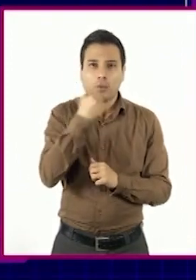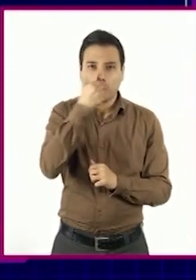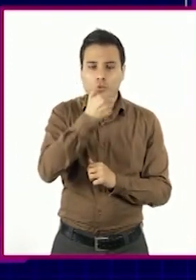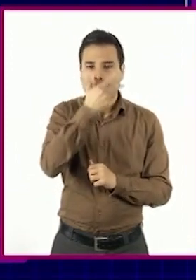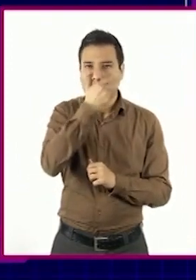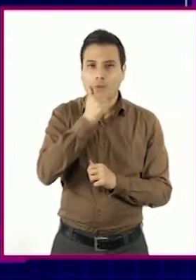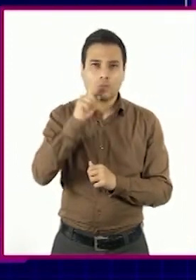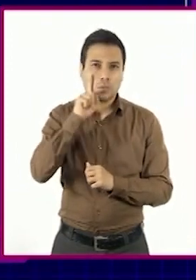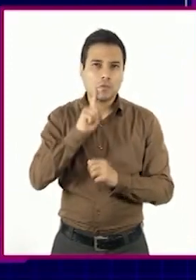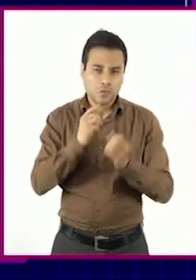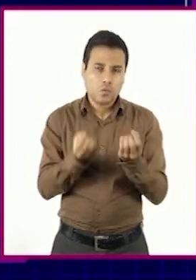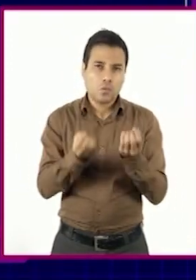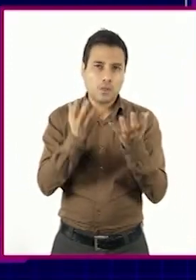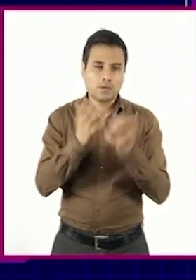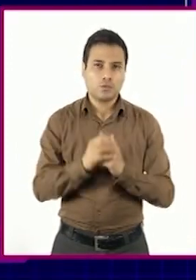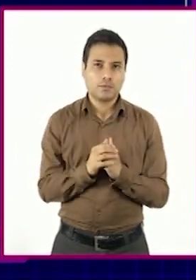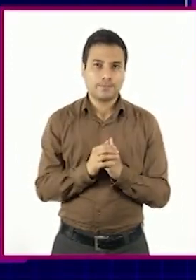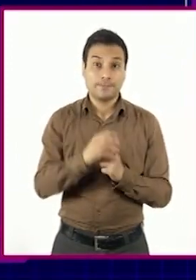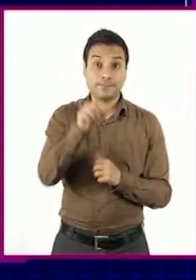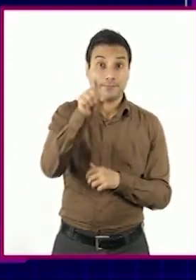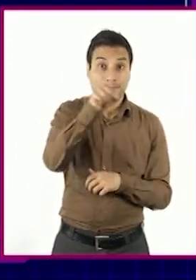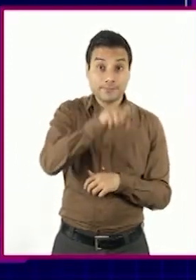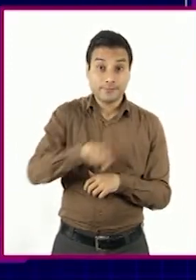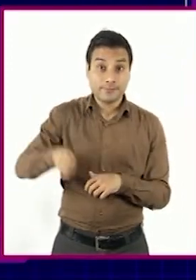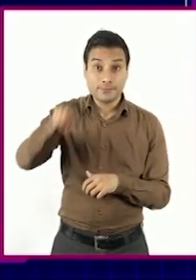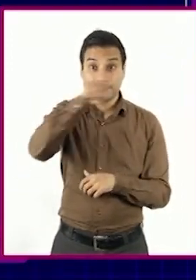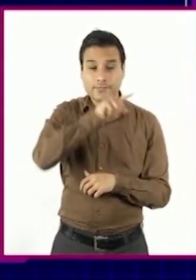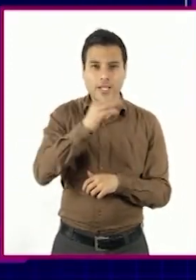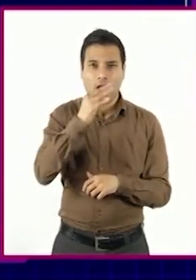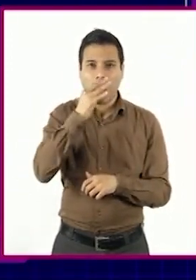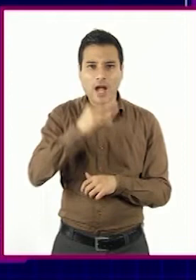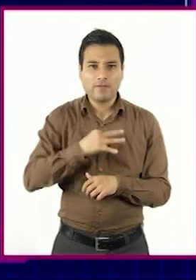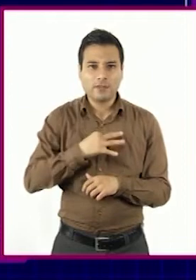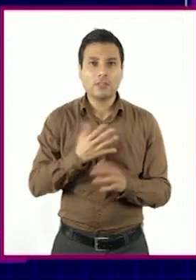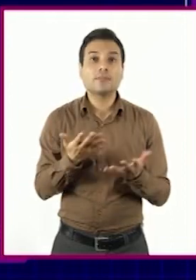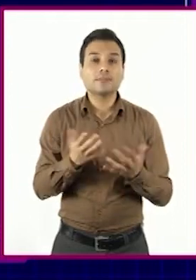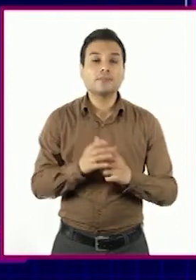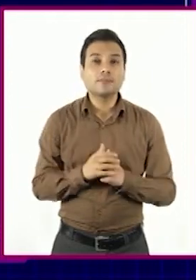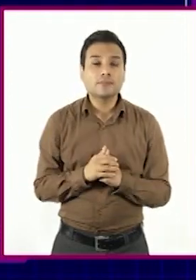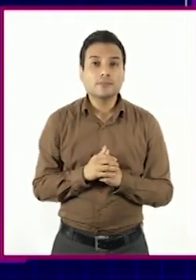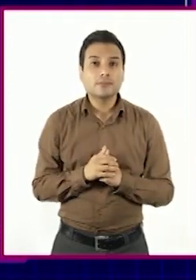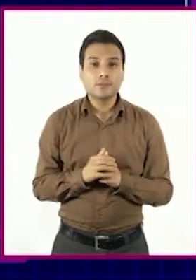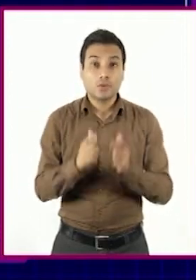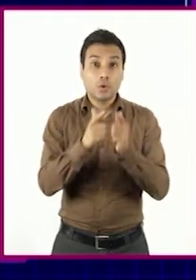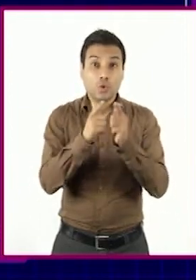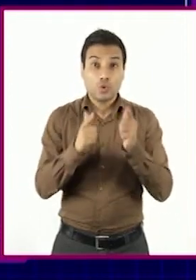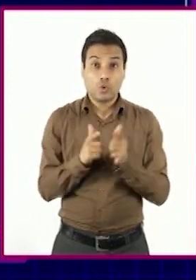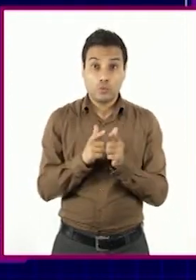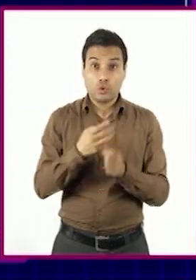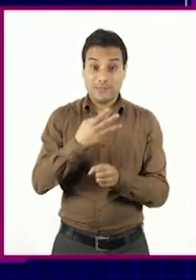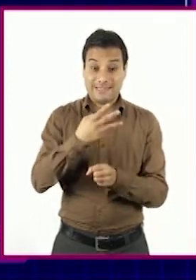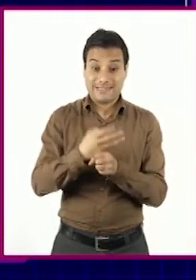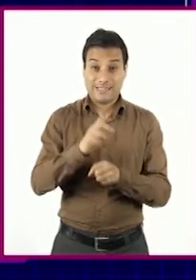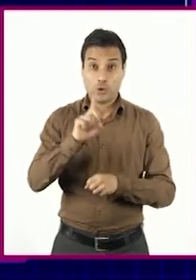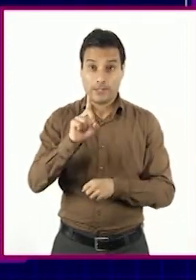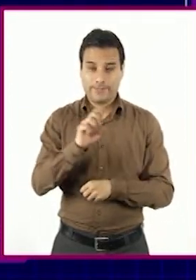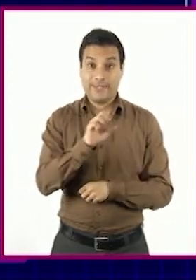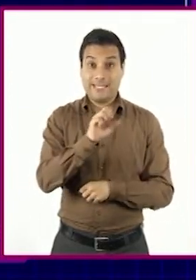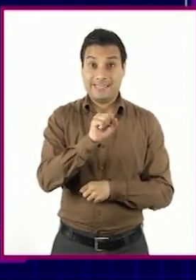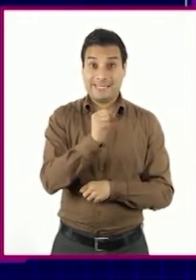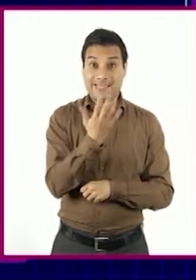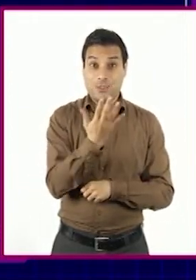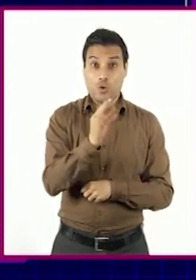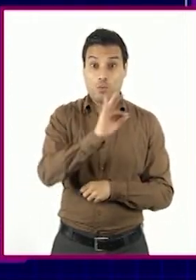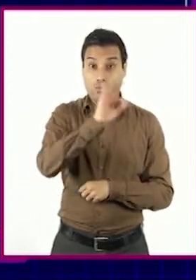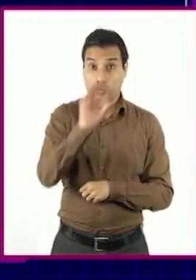D. Y en el caso de la gráfica circular, es posible decir que en el grupo tercero D, el 65%